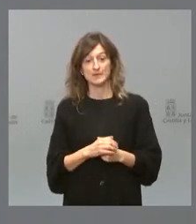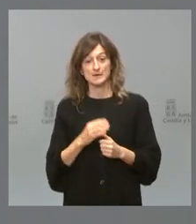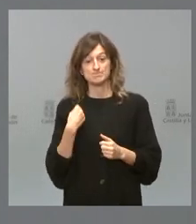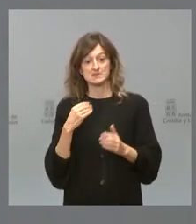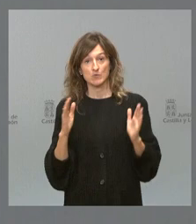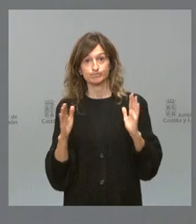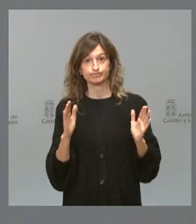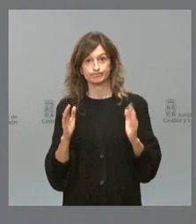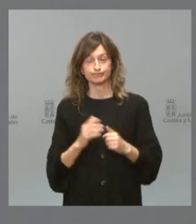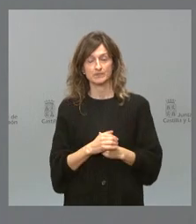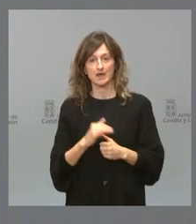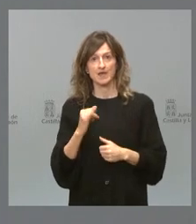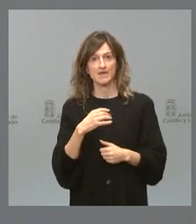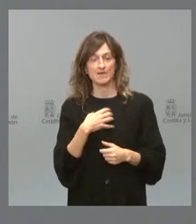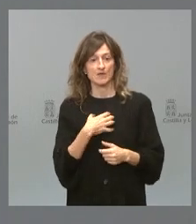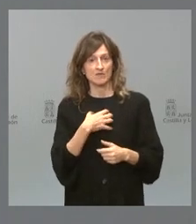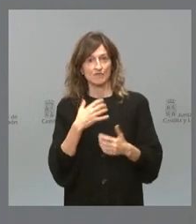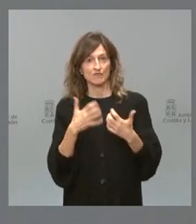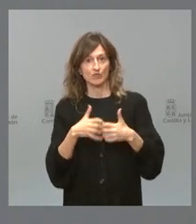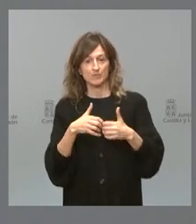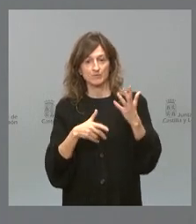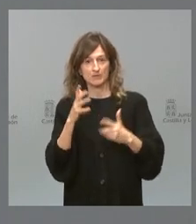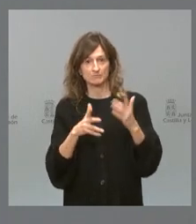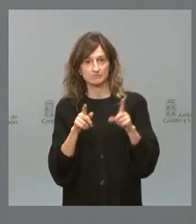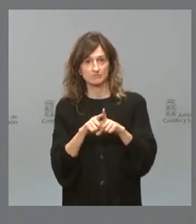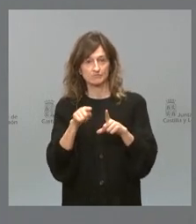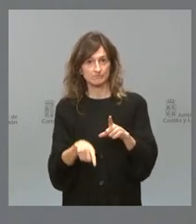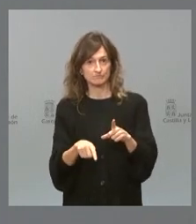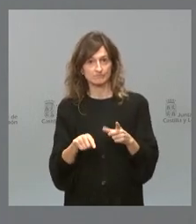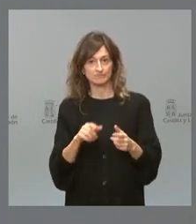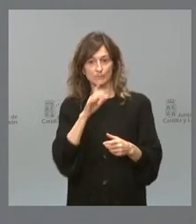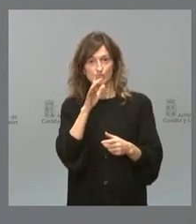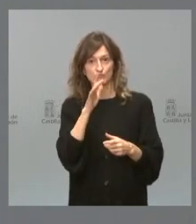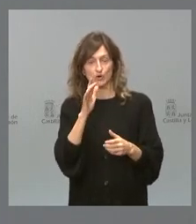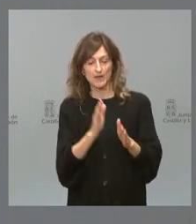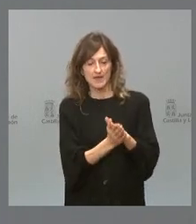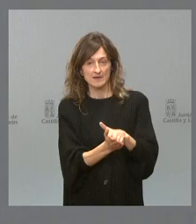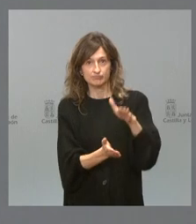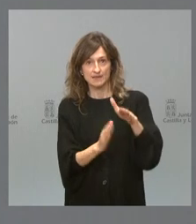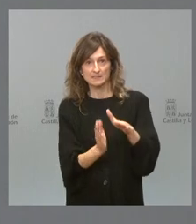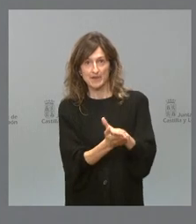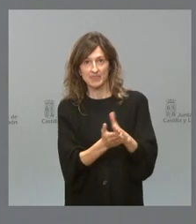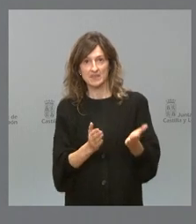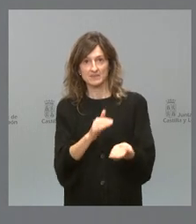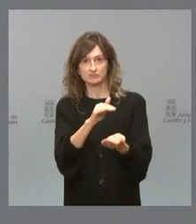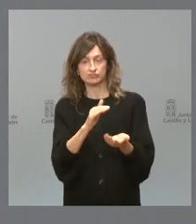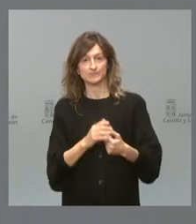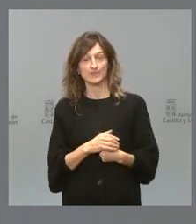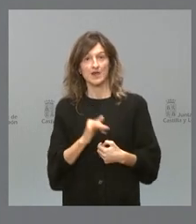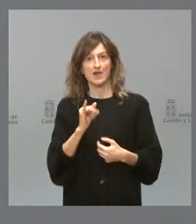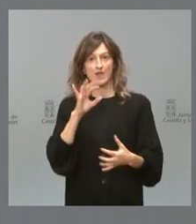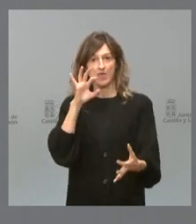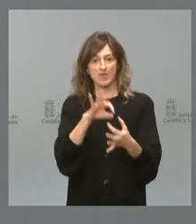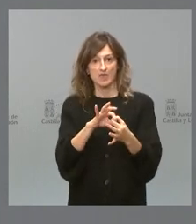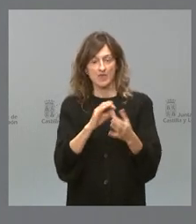produce ven ustedes que hay un funcionamiento de la Administración como el día de hoy que traemos muchísimos expedientes que tienen mucho que